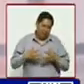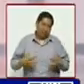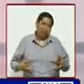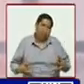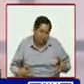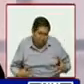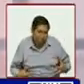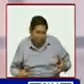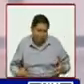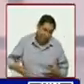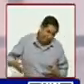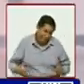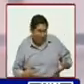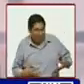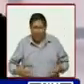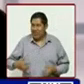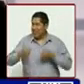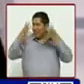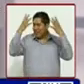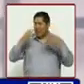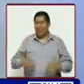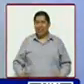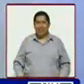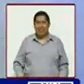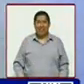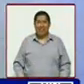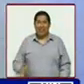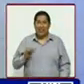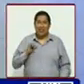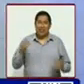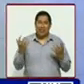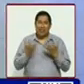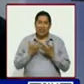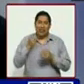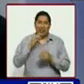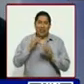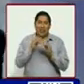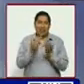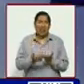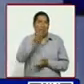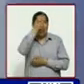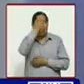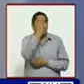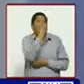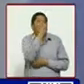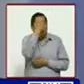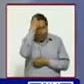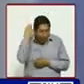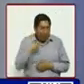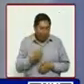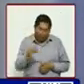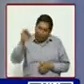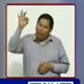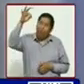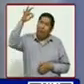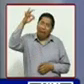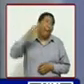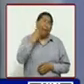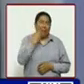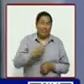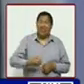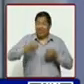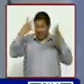Y sí, parecían como que caporales mientras... Yo tengo la medalla de intercursos de colegio ahí colgada en el y ahí la miro. Imagínate, tantas